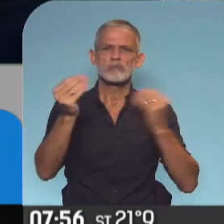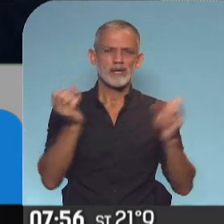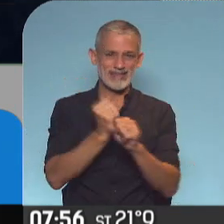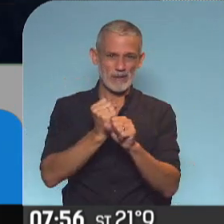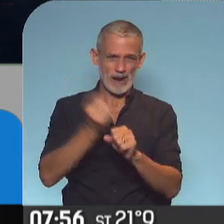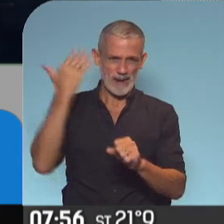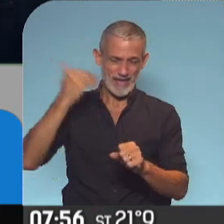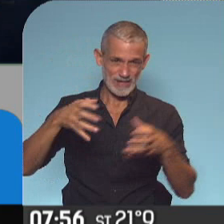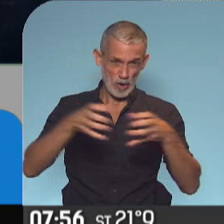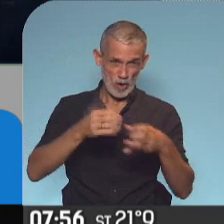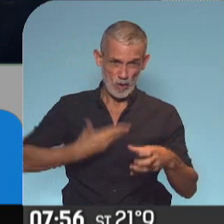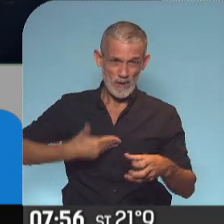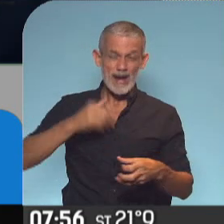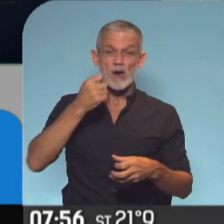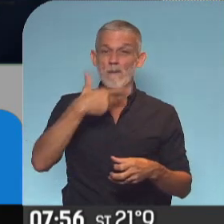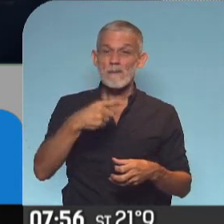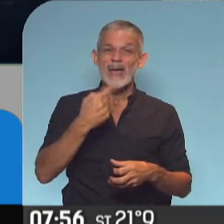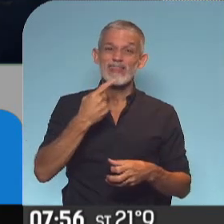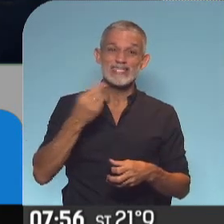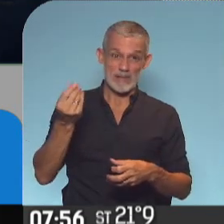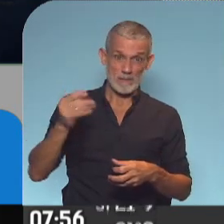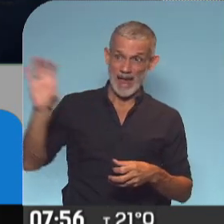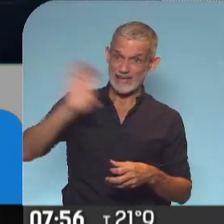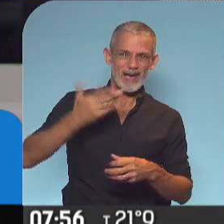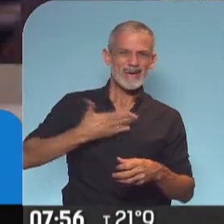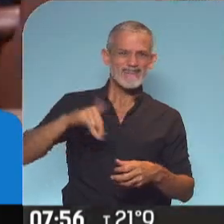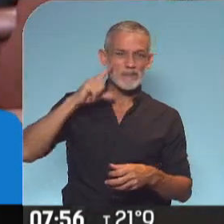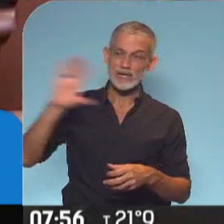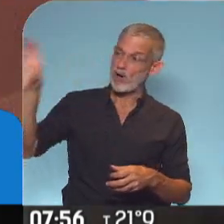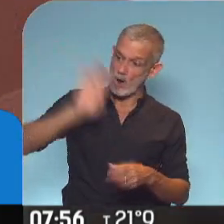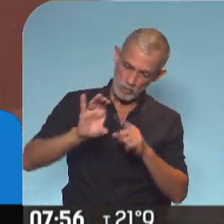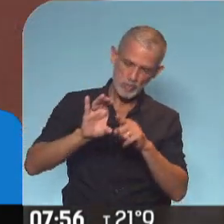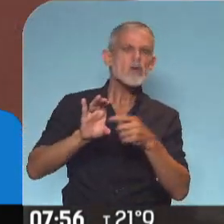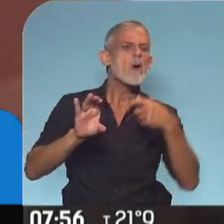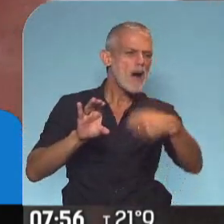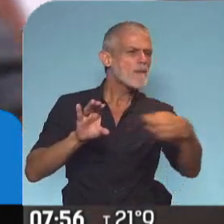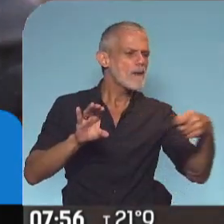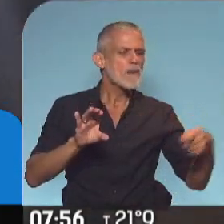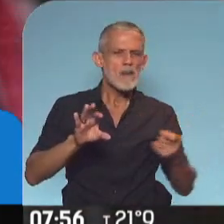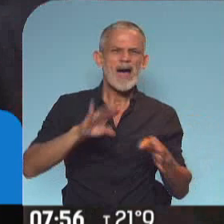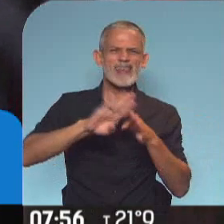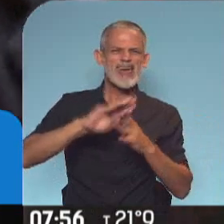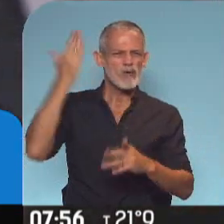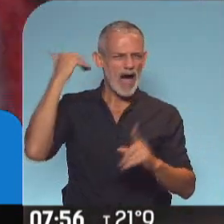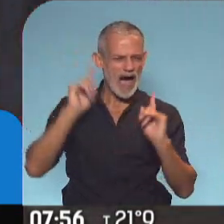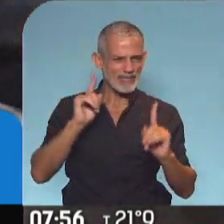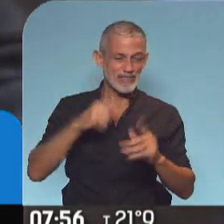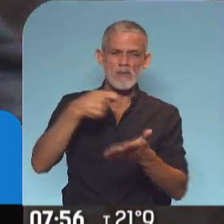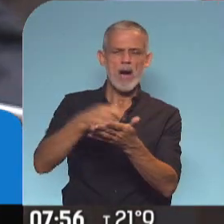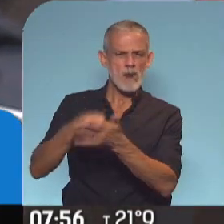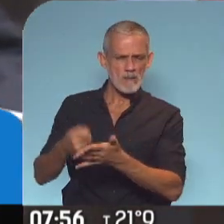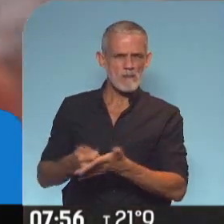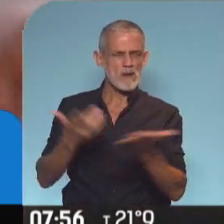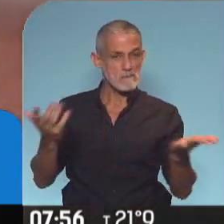gobierno de Macrista dicen que con la plata del fondo se pagaron un enorme listado de deudas anteriores.